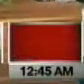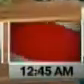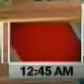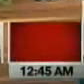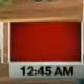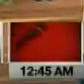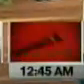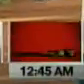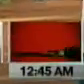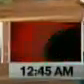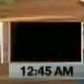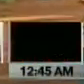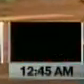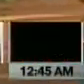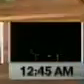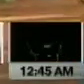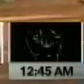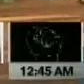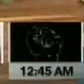tio